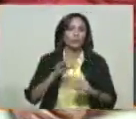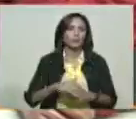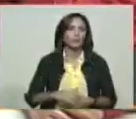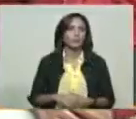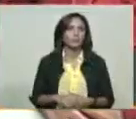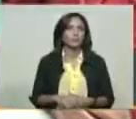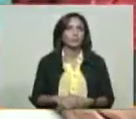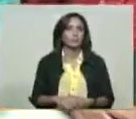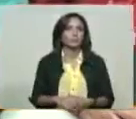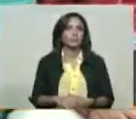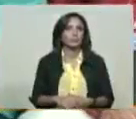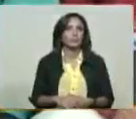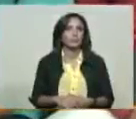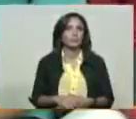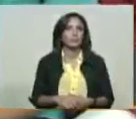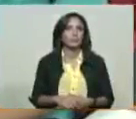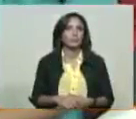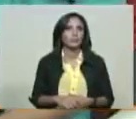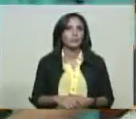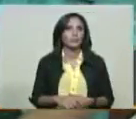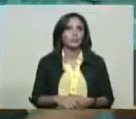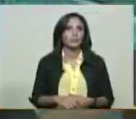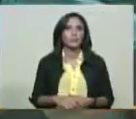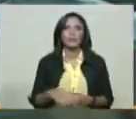tiene un liderazgo legítimo regional